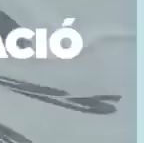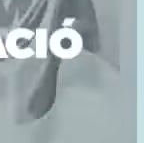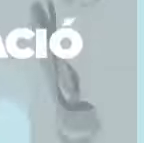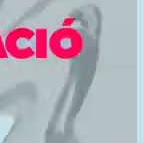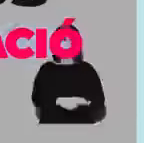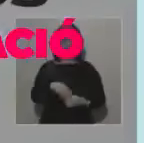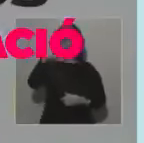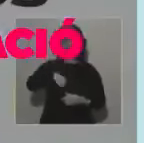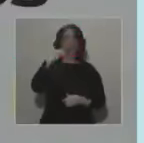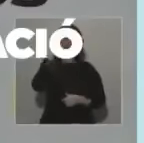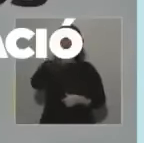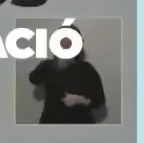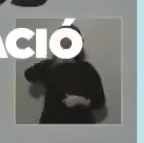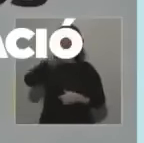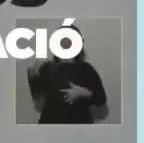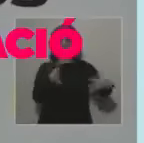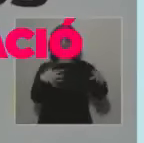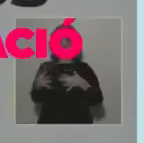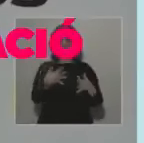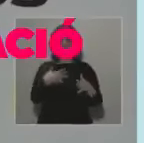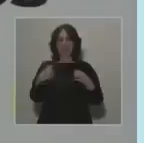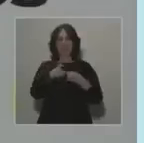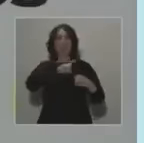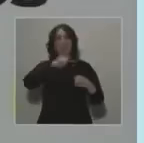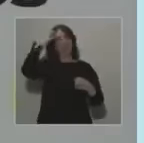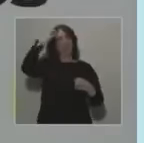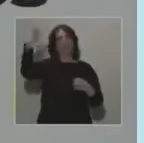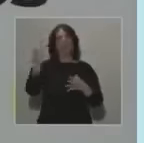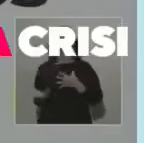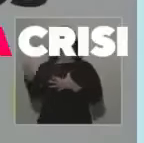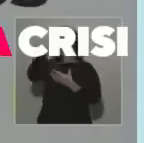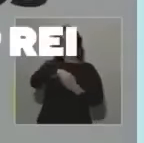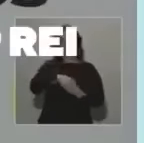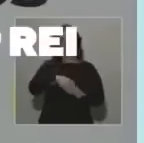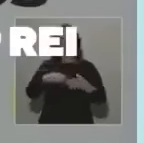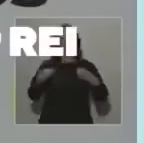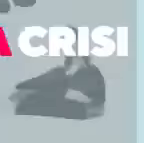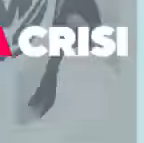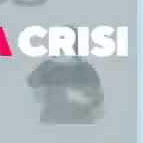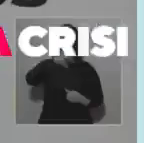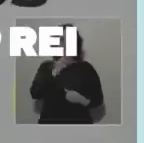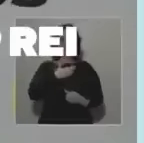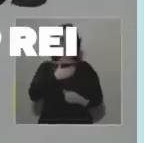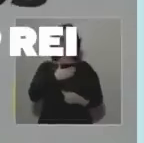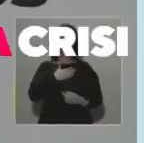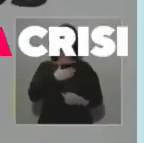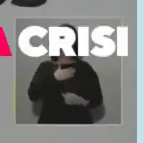Esto, la Guardia Real se incorpora a las tareas de la Operación Balmis, poniendo de manifiesto